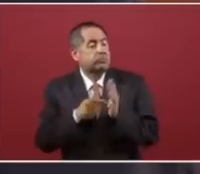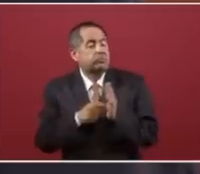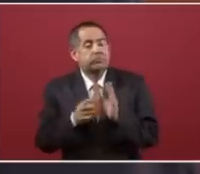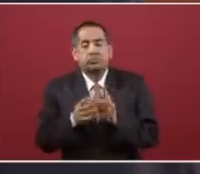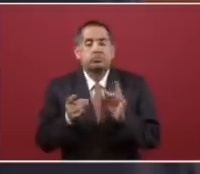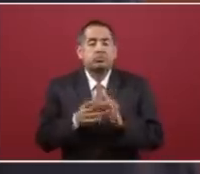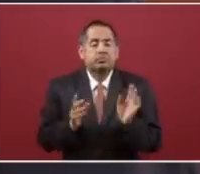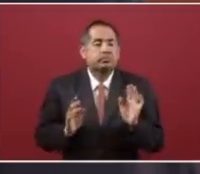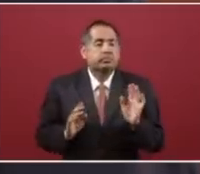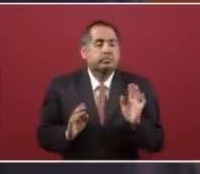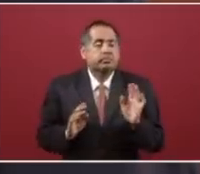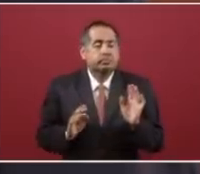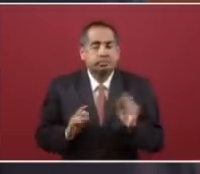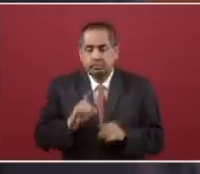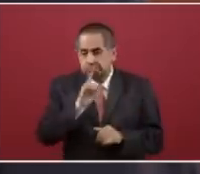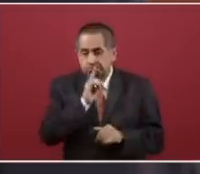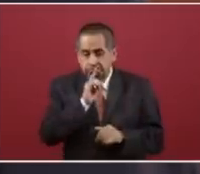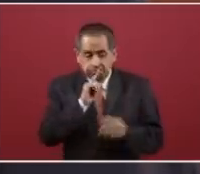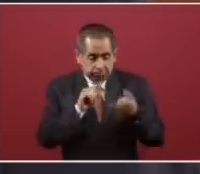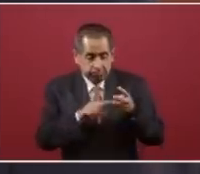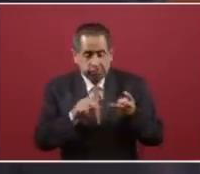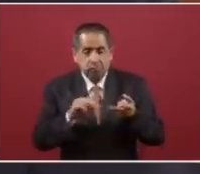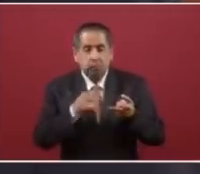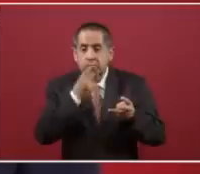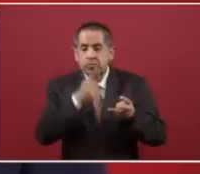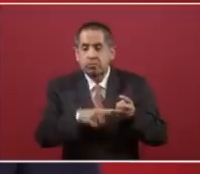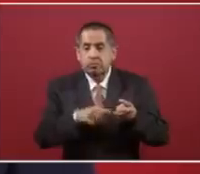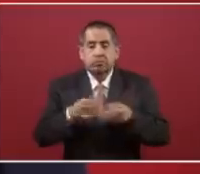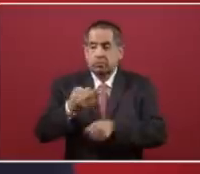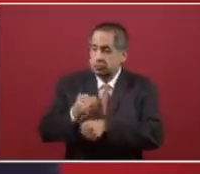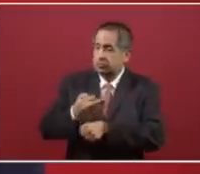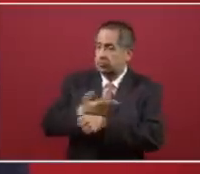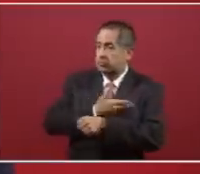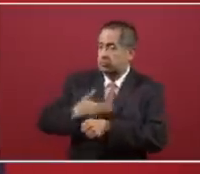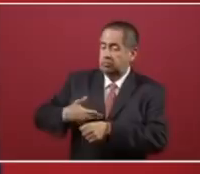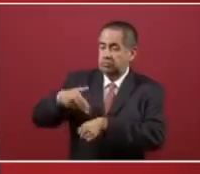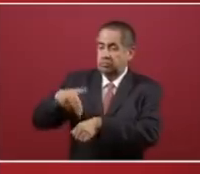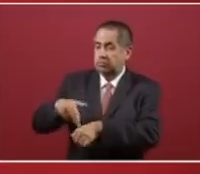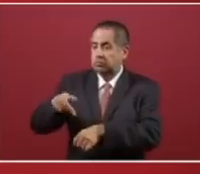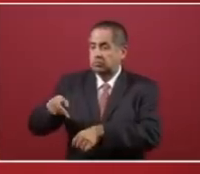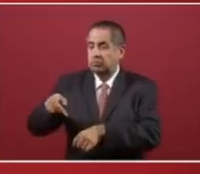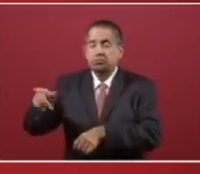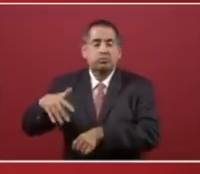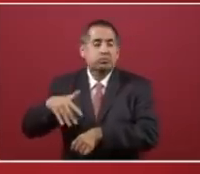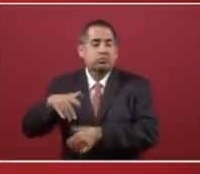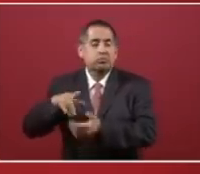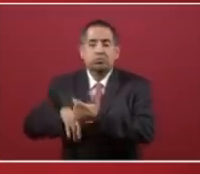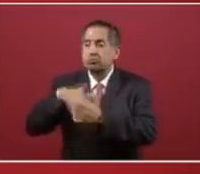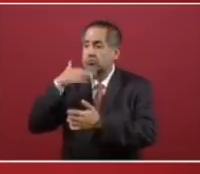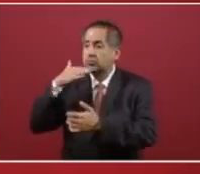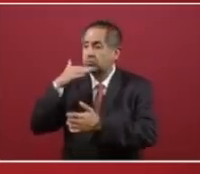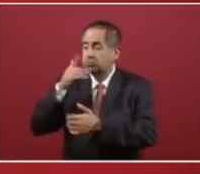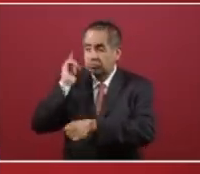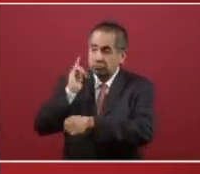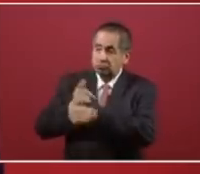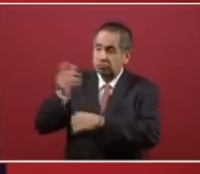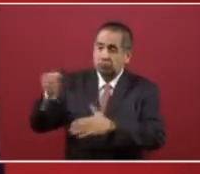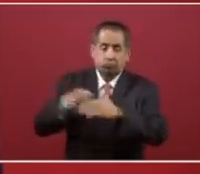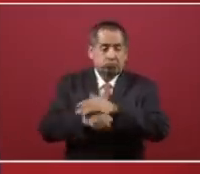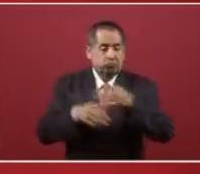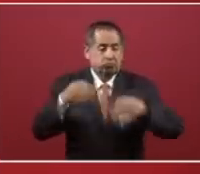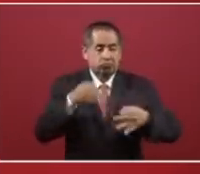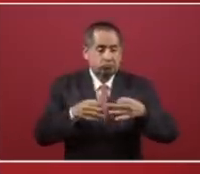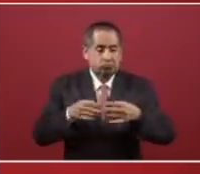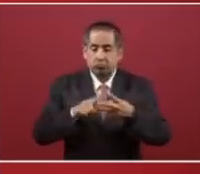y contempla que el presidente de la república en funciones pueda ser juzgado por corrupción ni por delitos